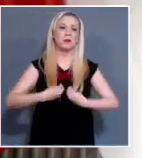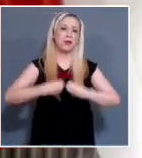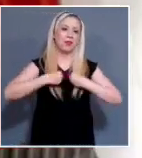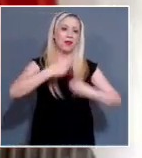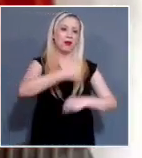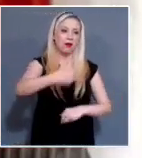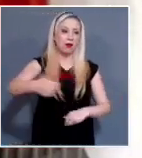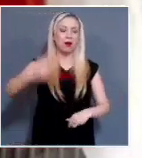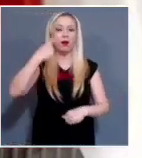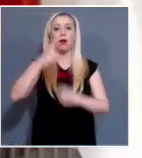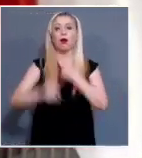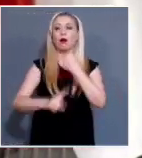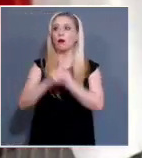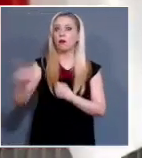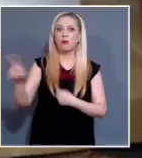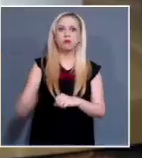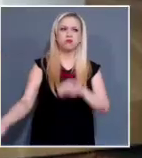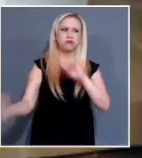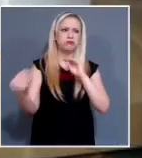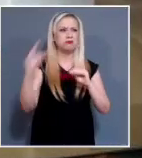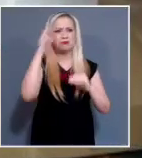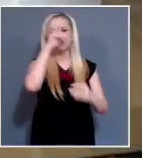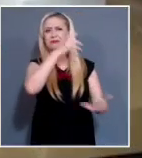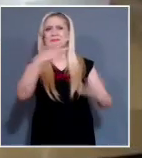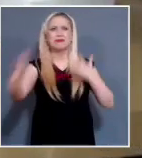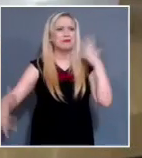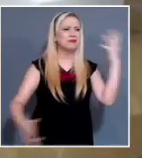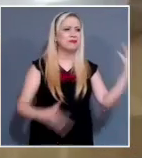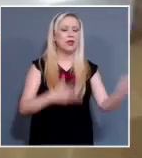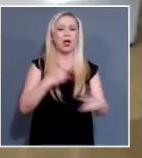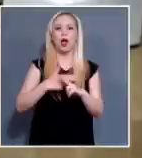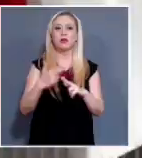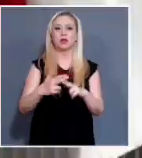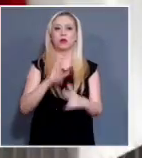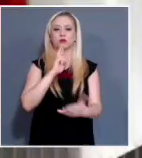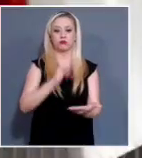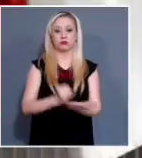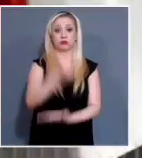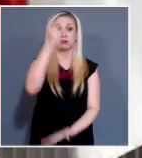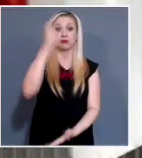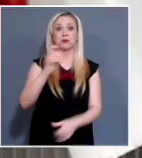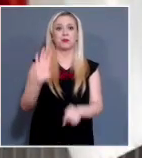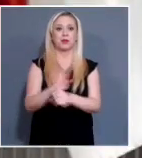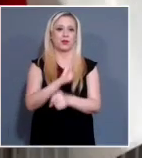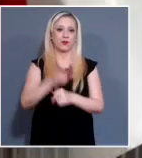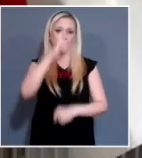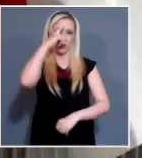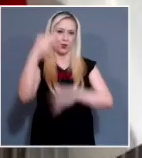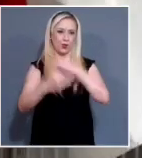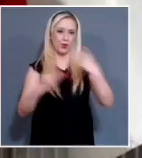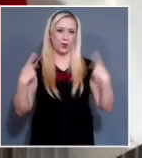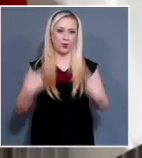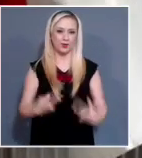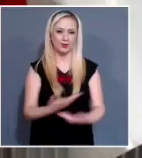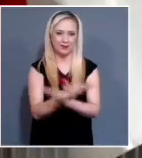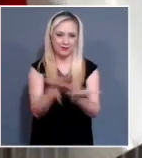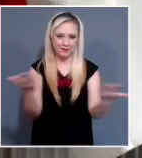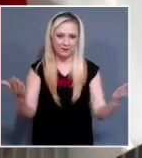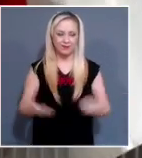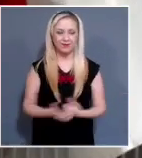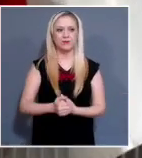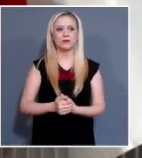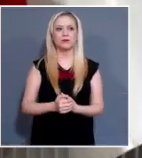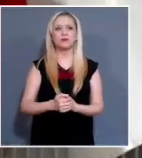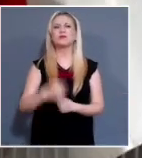litigan con todo en contra, con el fin de lograr sentencias que beneficien a todas las personas. ¿Qué inspira? A mí me inspira